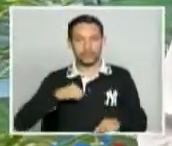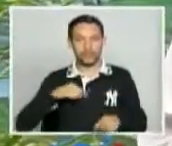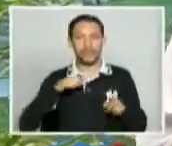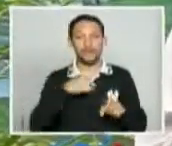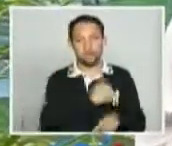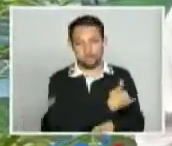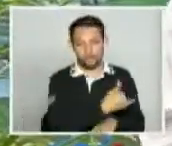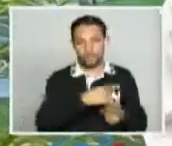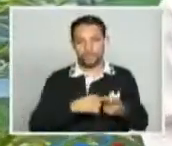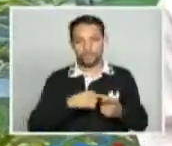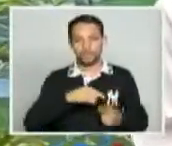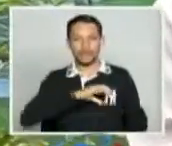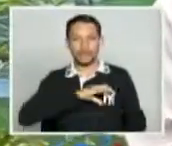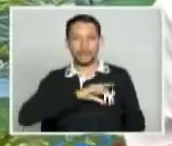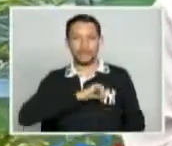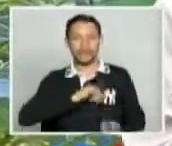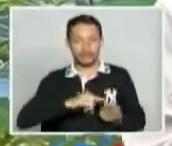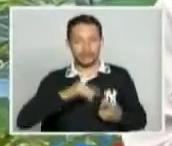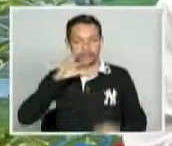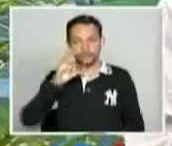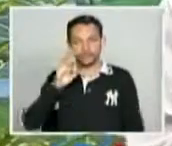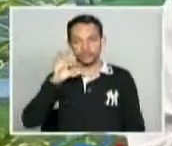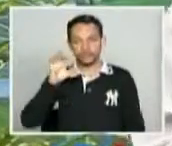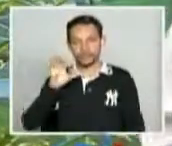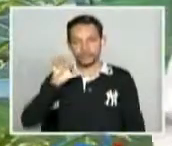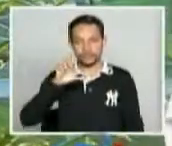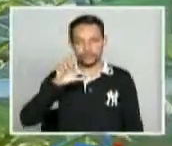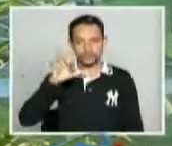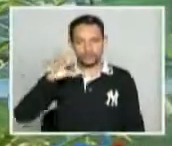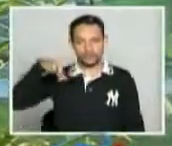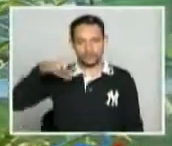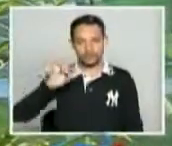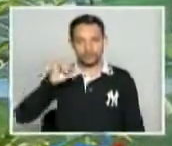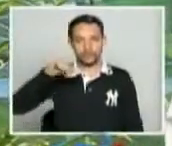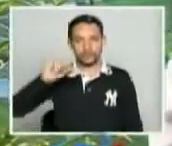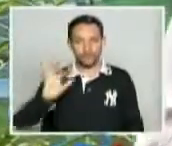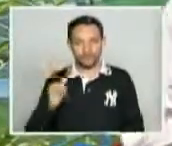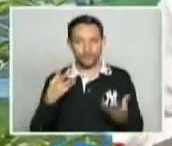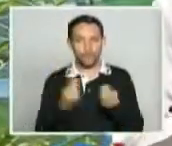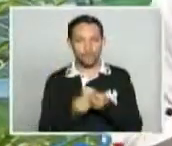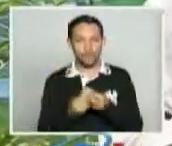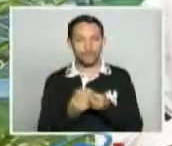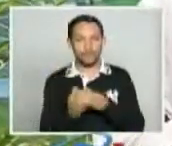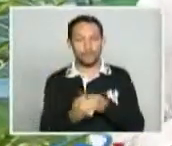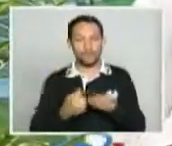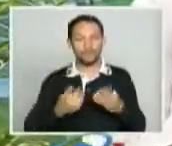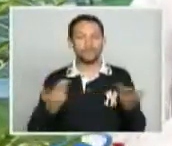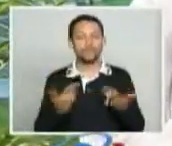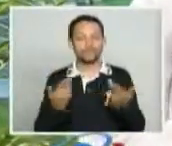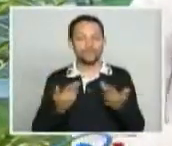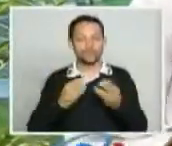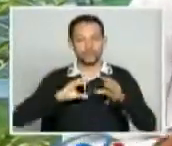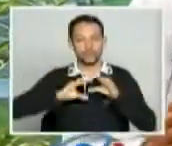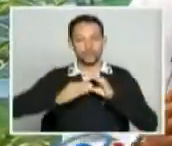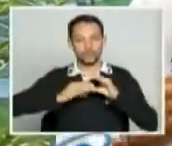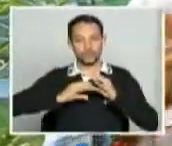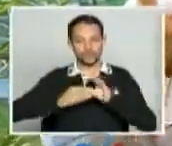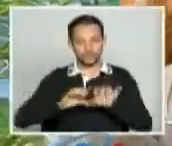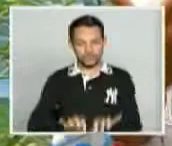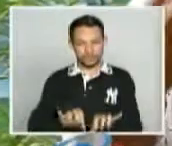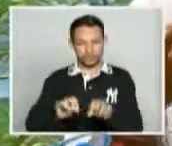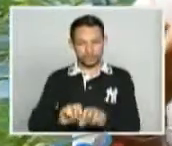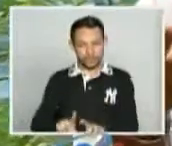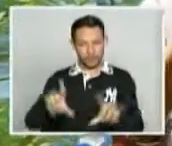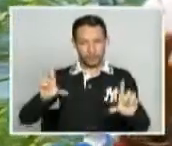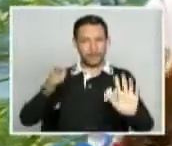nos pueden ver, o si no, estamos grabados en YouTube buscando Jorge Enrique Rojas Quiseno. Hoy yo quiero hablar